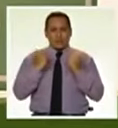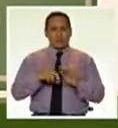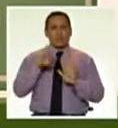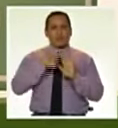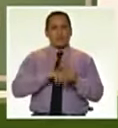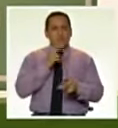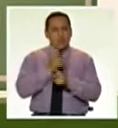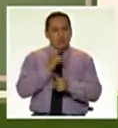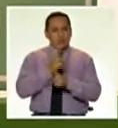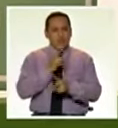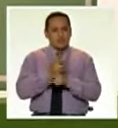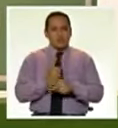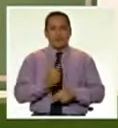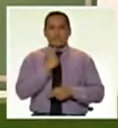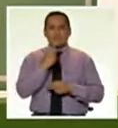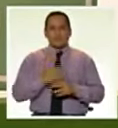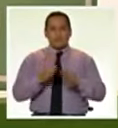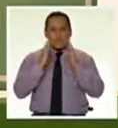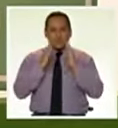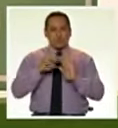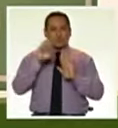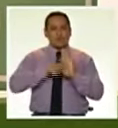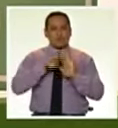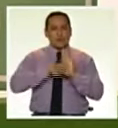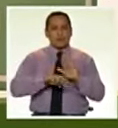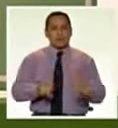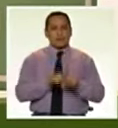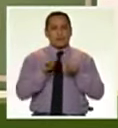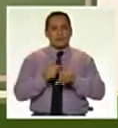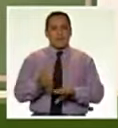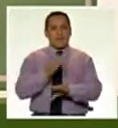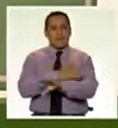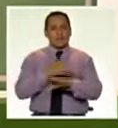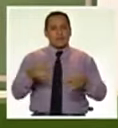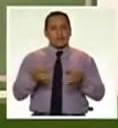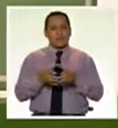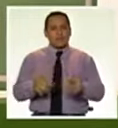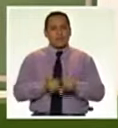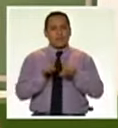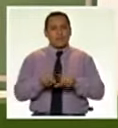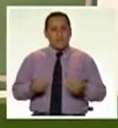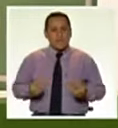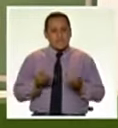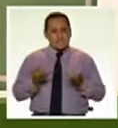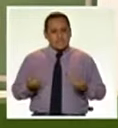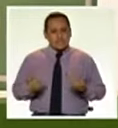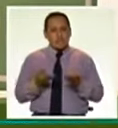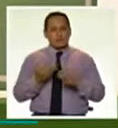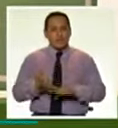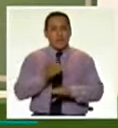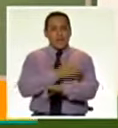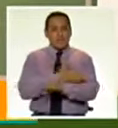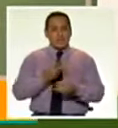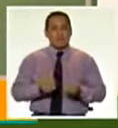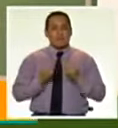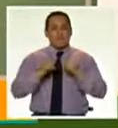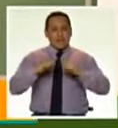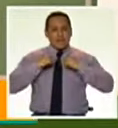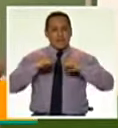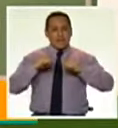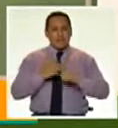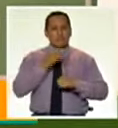prevención, estamos haciendo un programa extramural, estamos haciendo un programa de estimulación temprana, donde vamos a